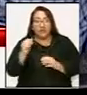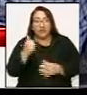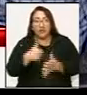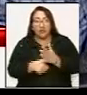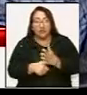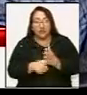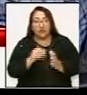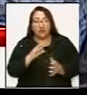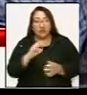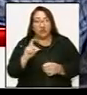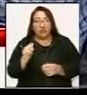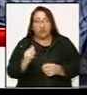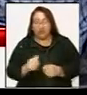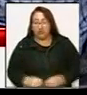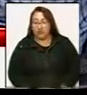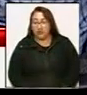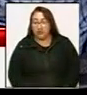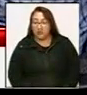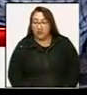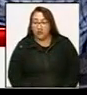intereses. Ese es el tema.